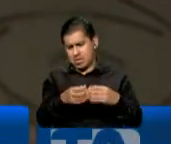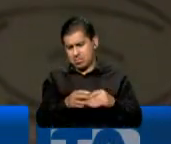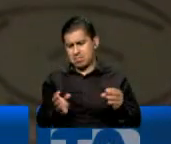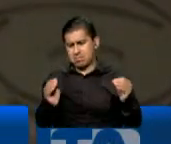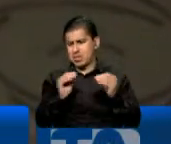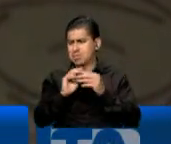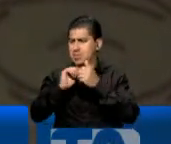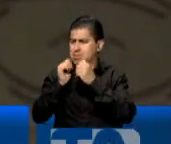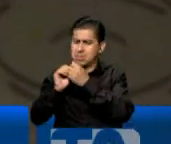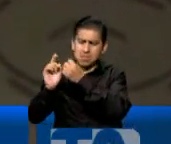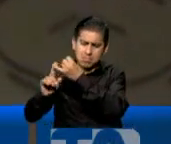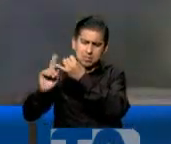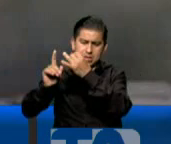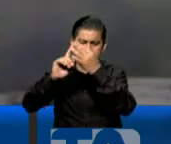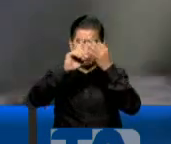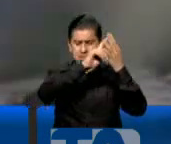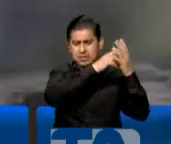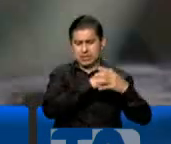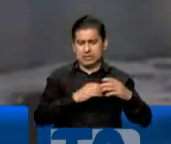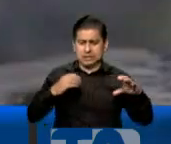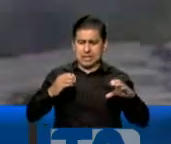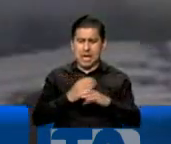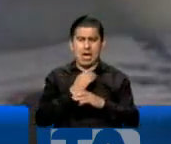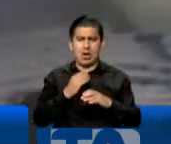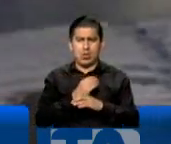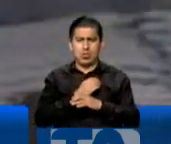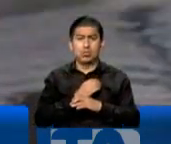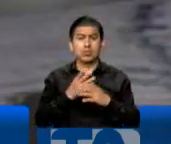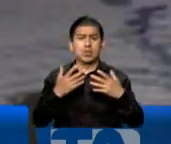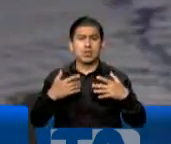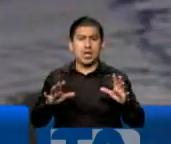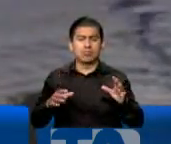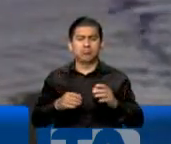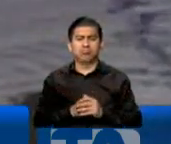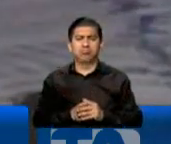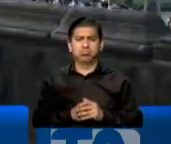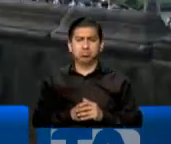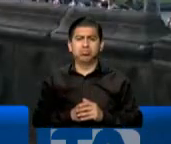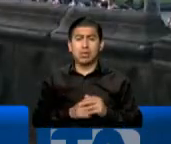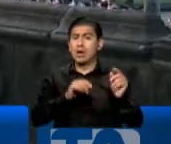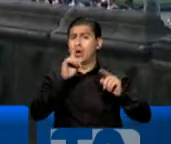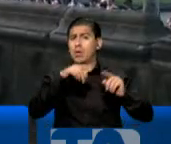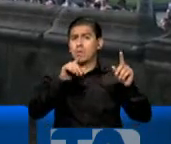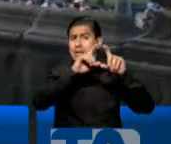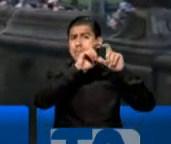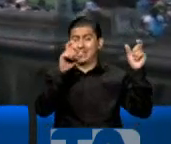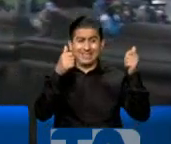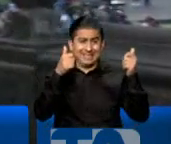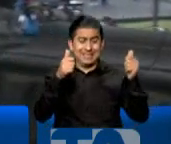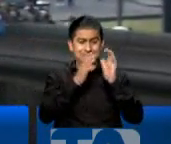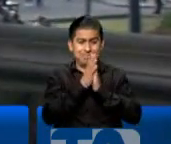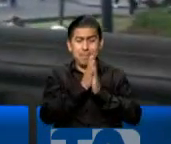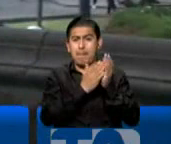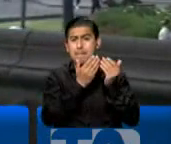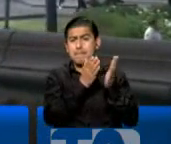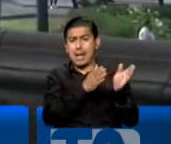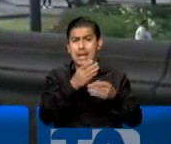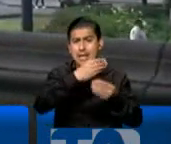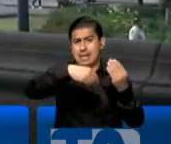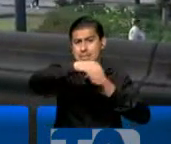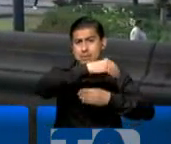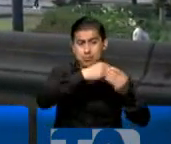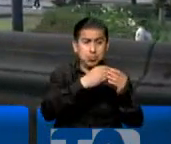externos y fortuitos que vivió el Ecuador y la monetización de empresas que presupuestó y no concretó el gobierno para